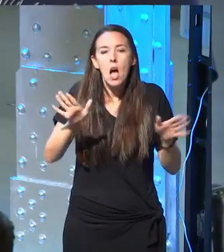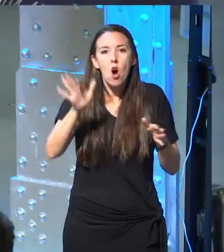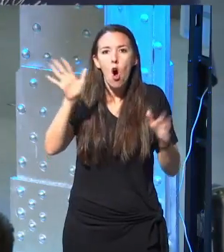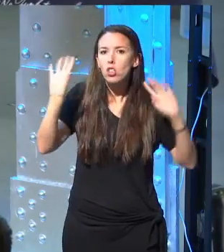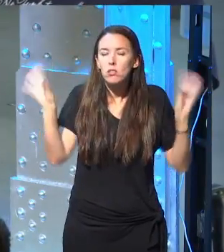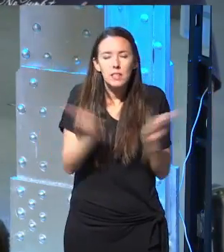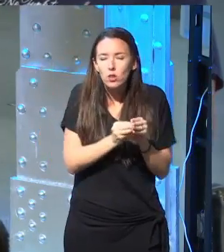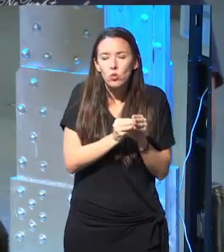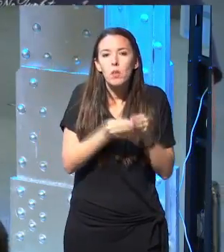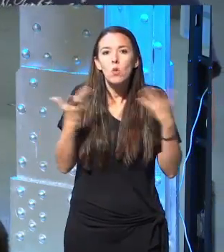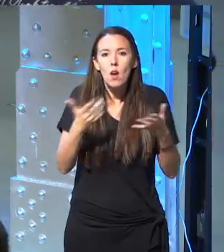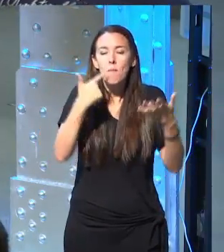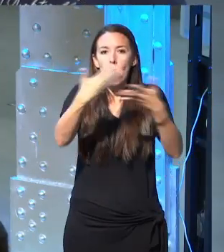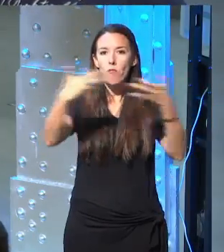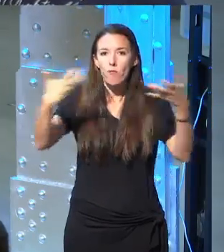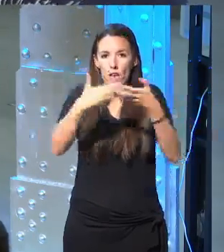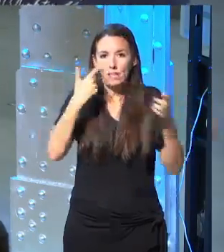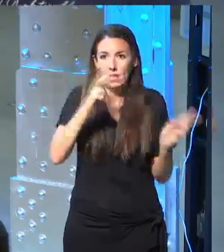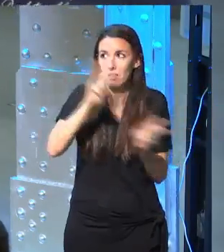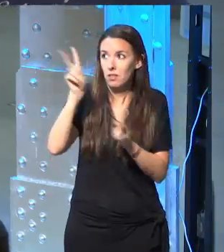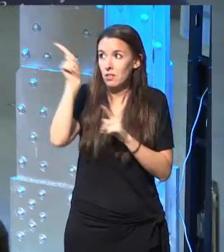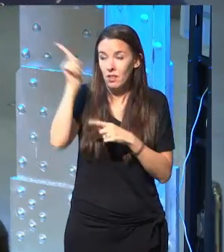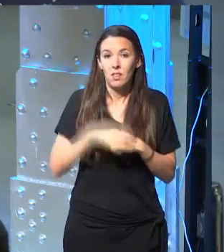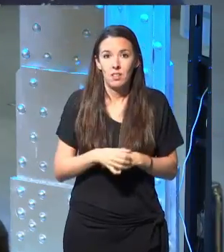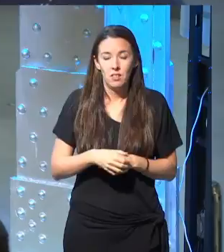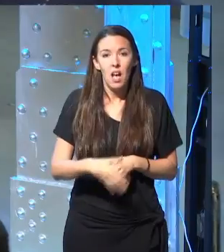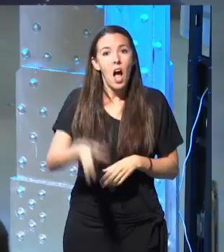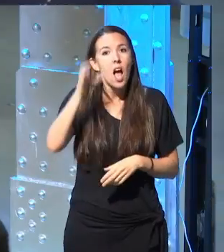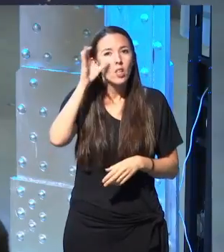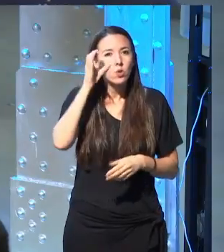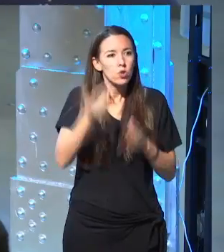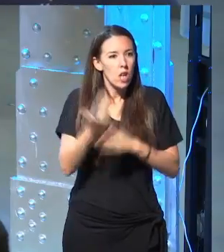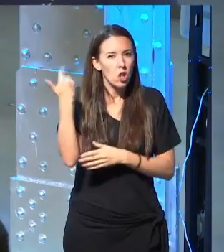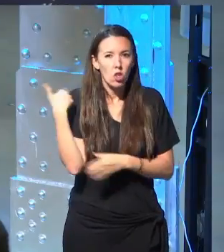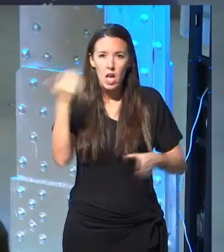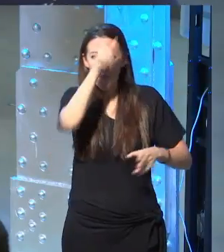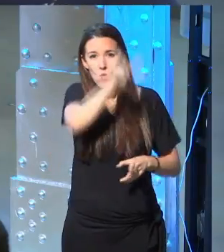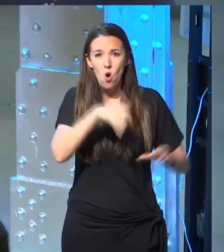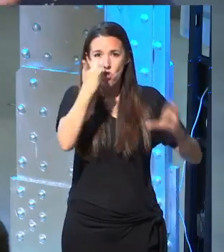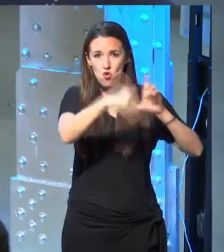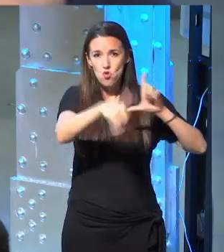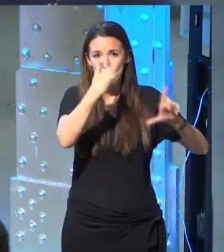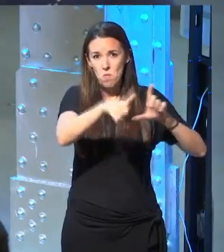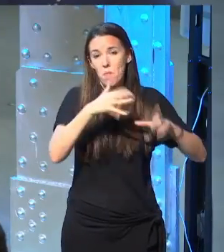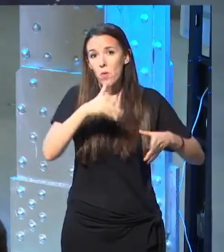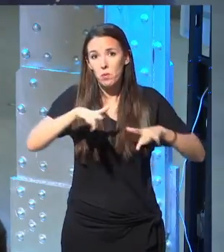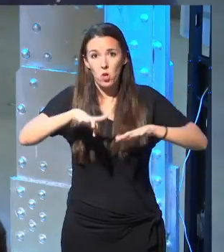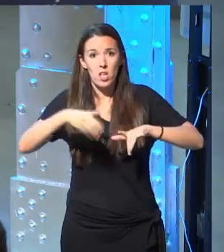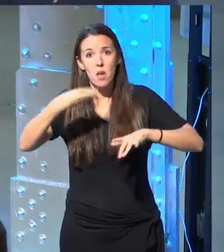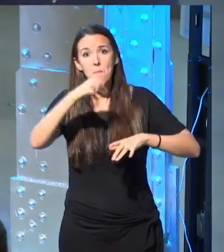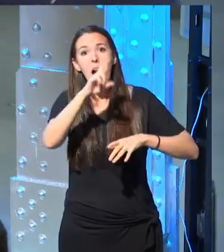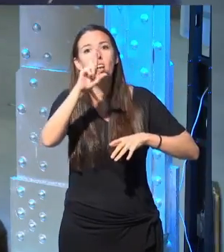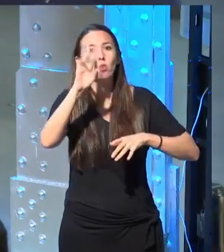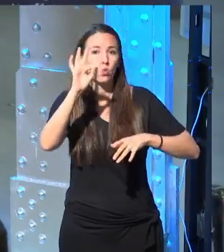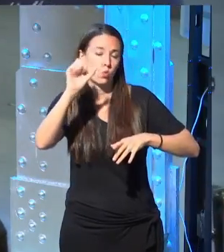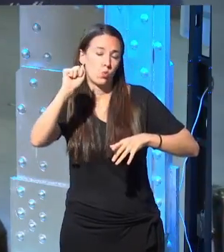esto... Es esta frase que se la escuché el otro día a un youtuber, porque ahora si ponéis Manuel Bartual en YouTube, es una locura la